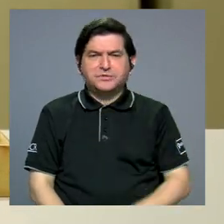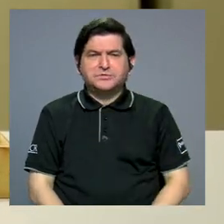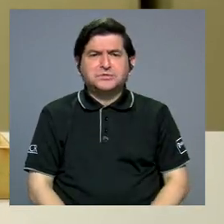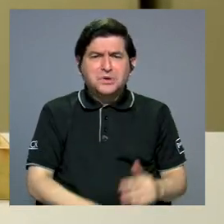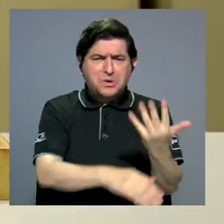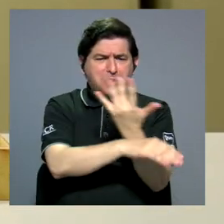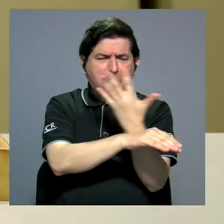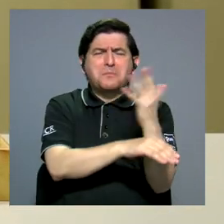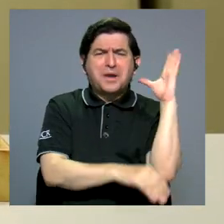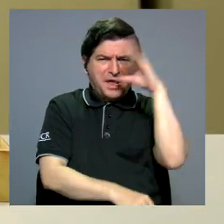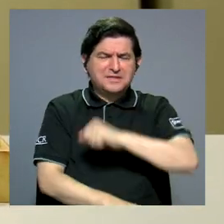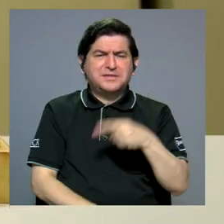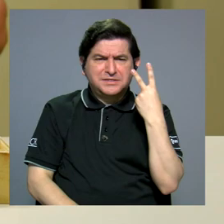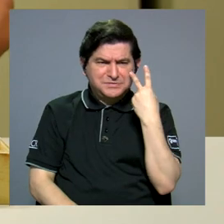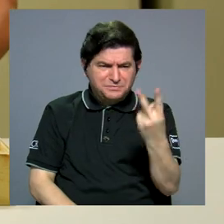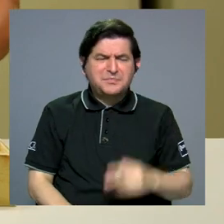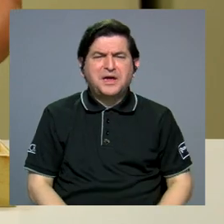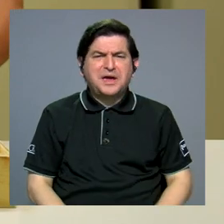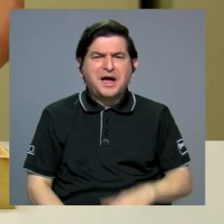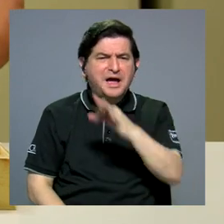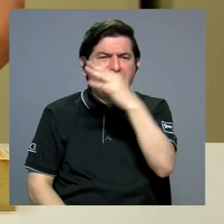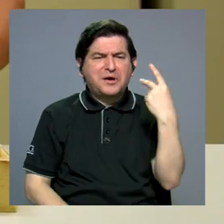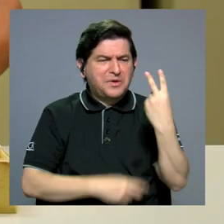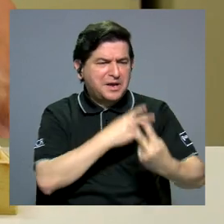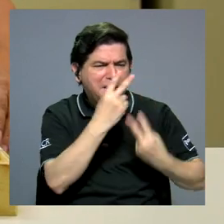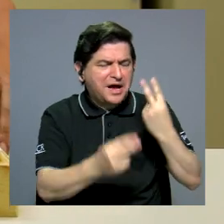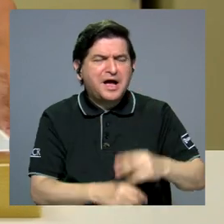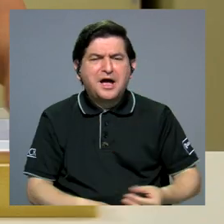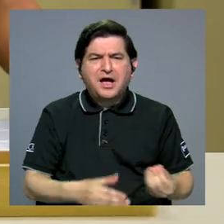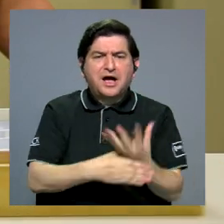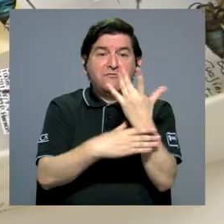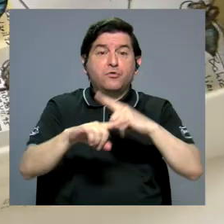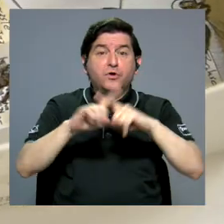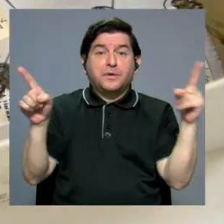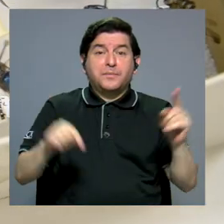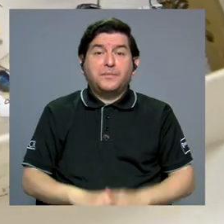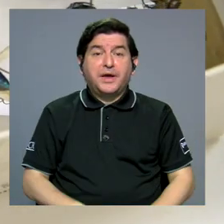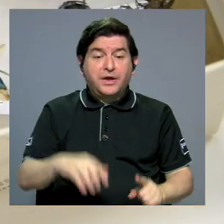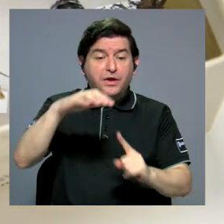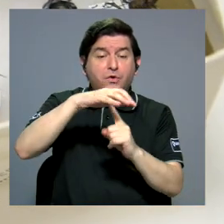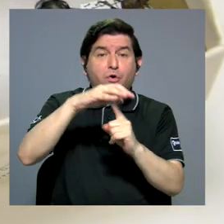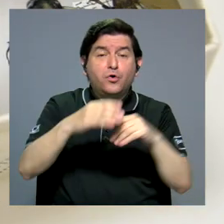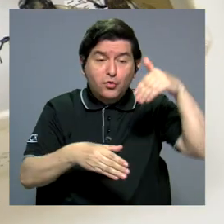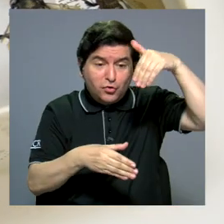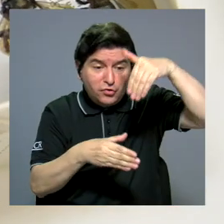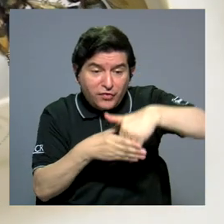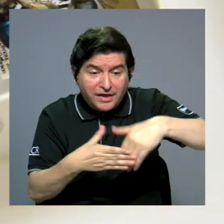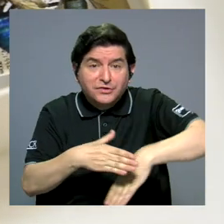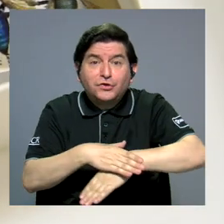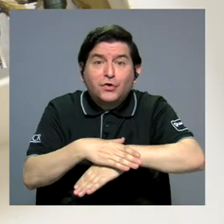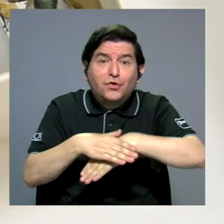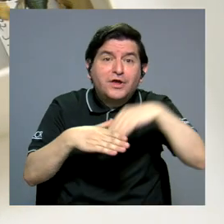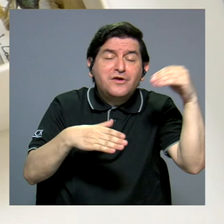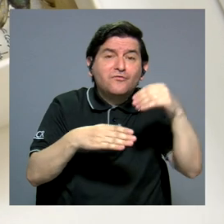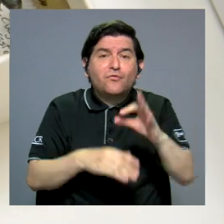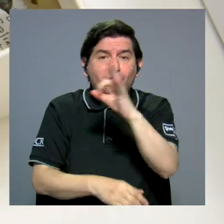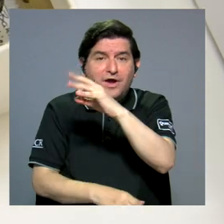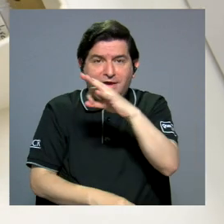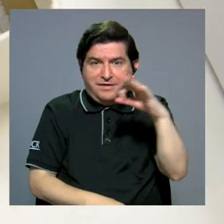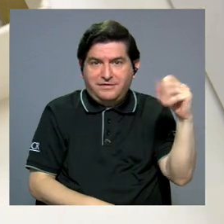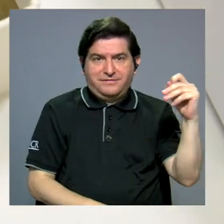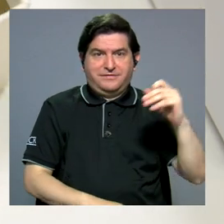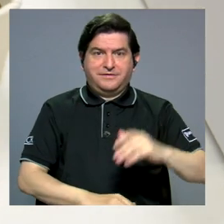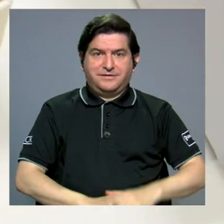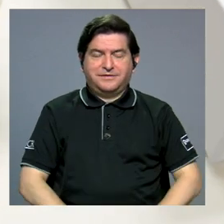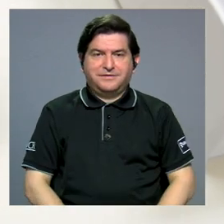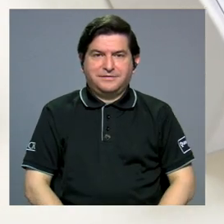Con las plantas es muy evidente, usted ve la abeja visitando la flor. Pero en el caso de un hongo, el hongo está en la abeja, tanto dentro